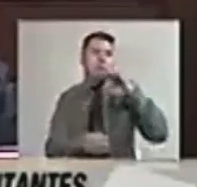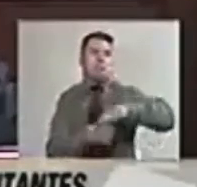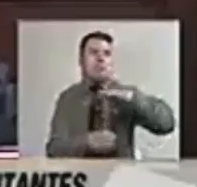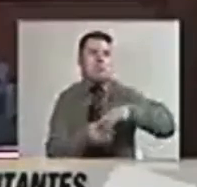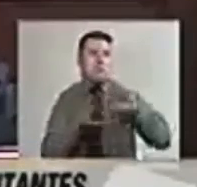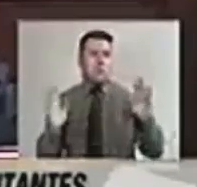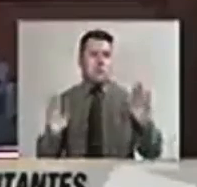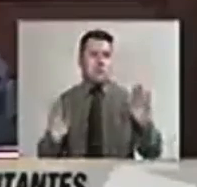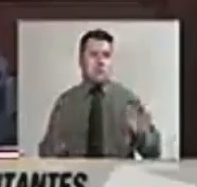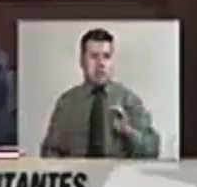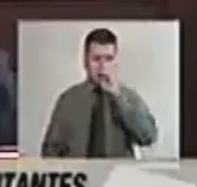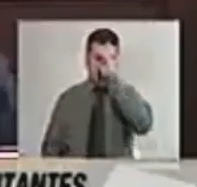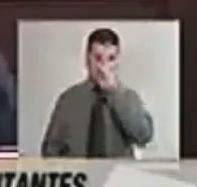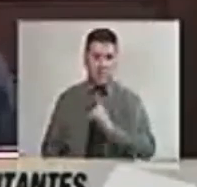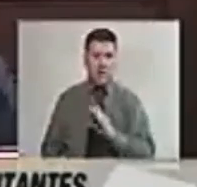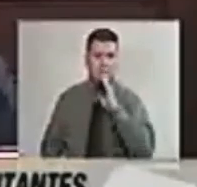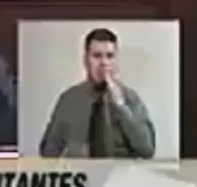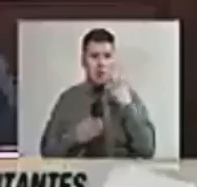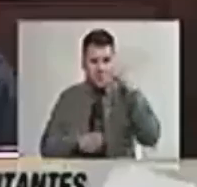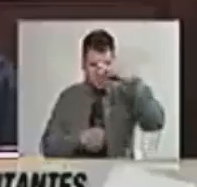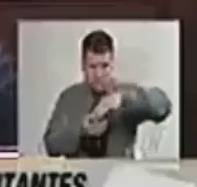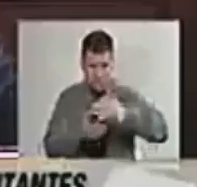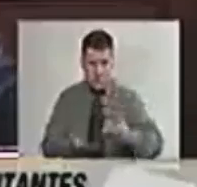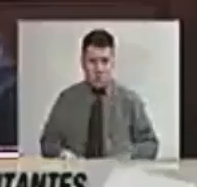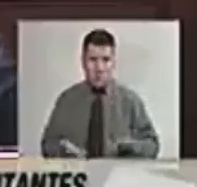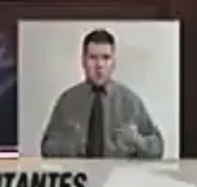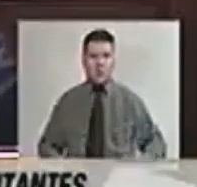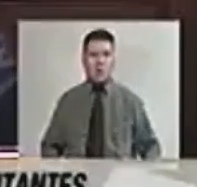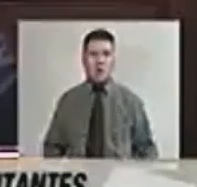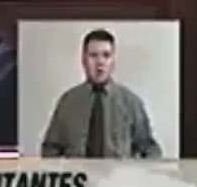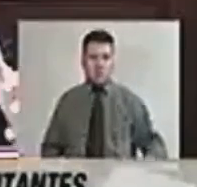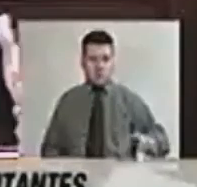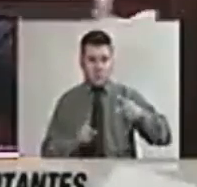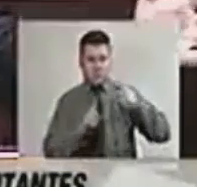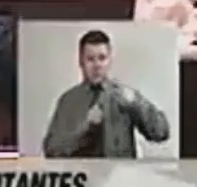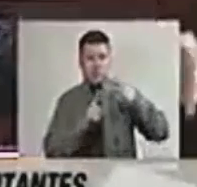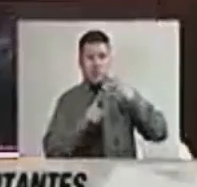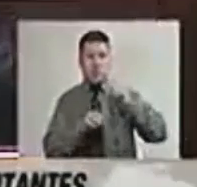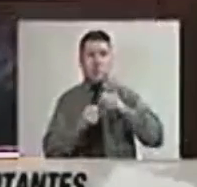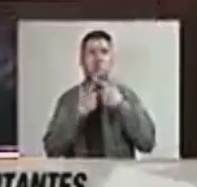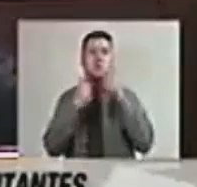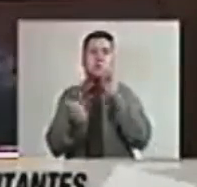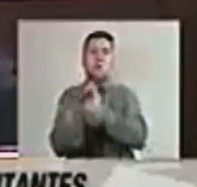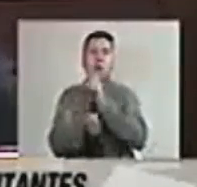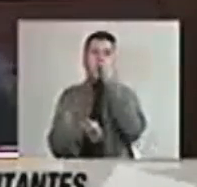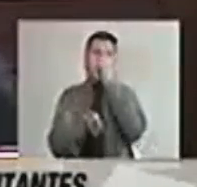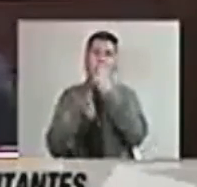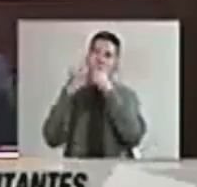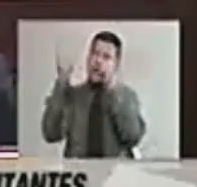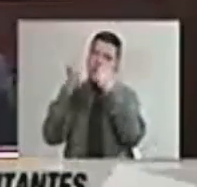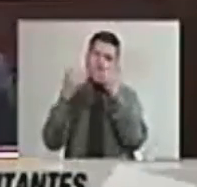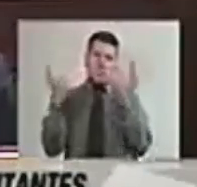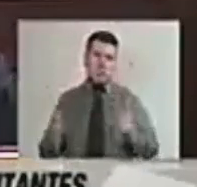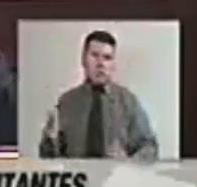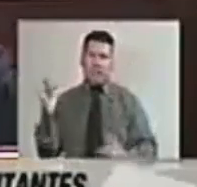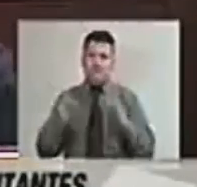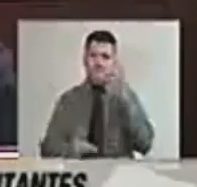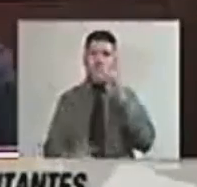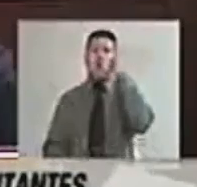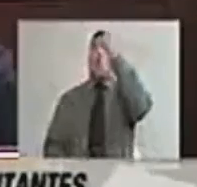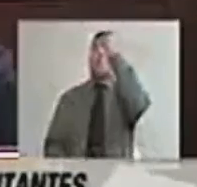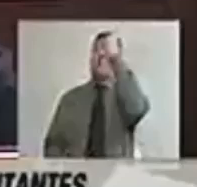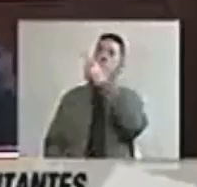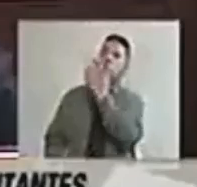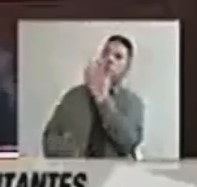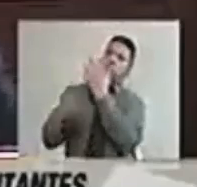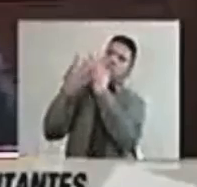elecciones, colocando la decisión en manos de la gente. Segundo, a través de la liberación de los presos políticos. Es incompatible tener presos